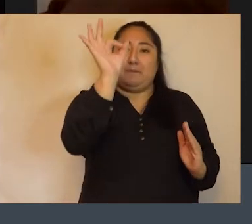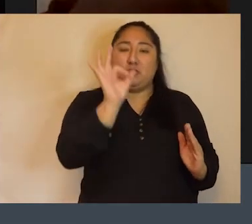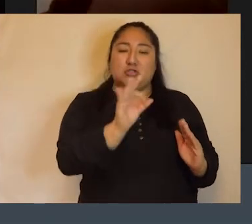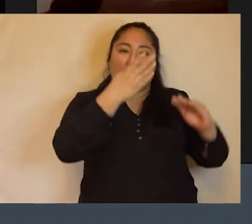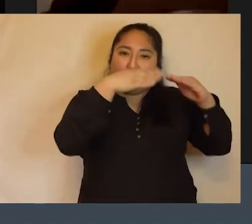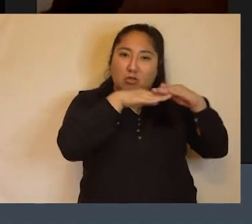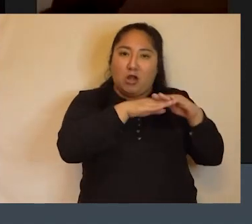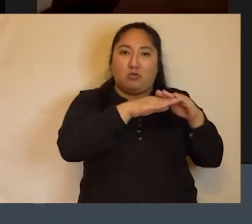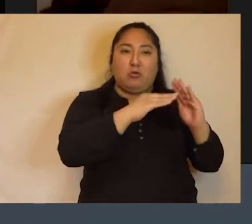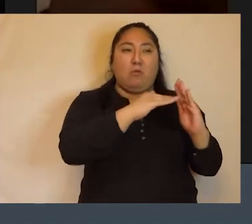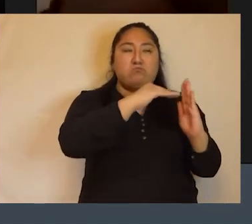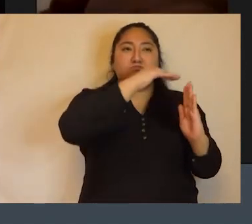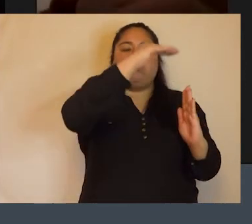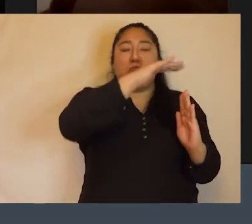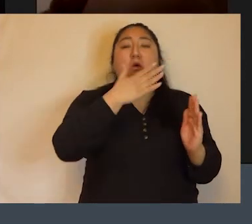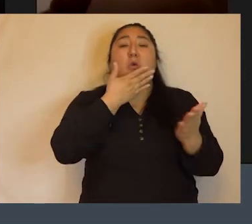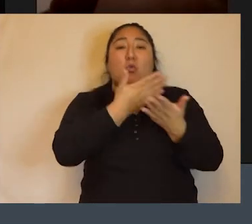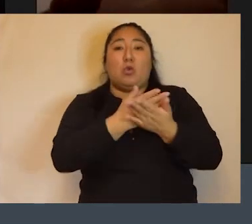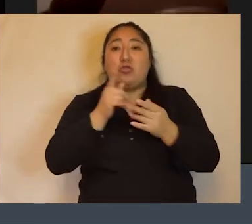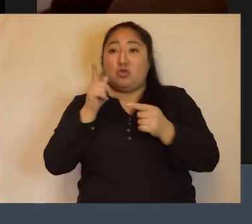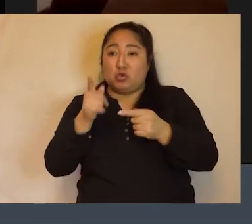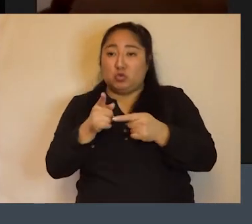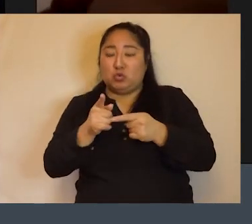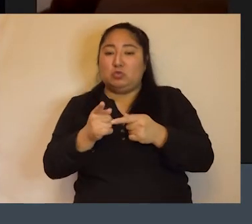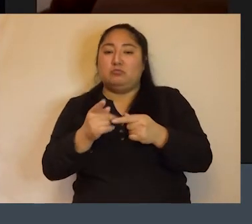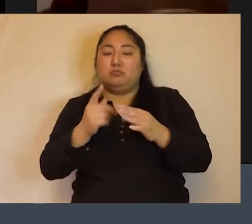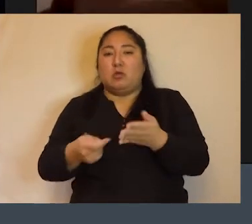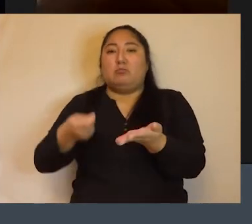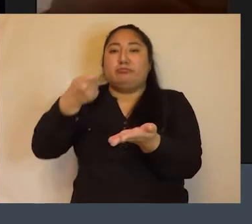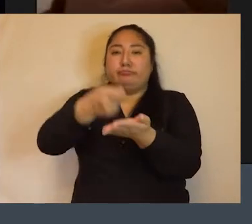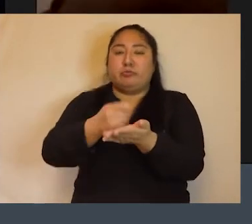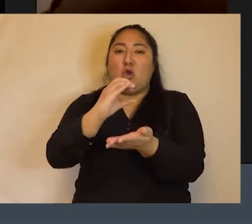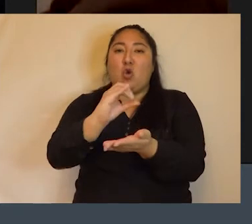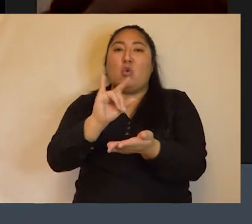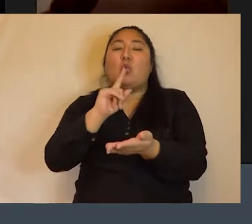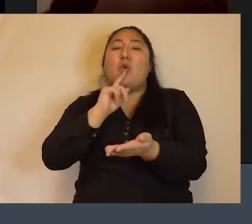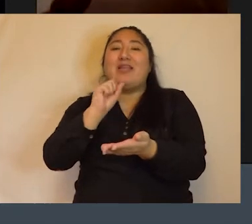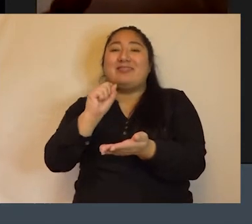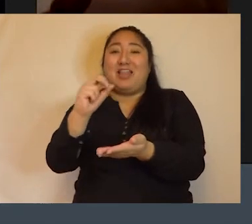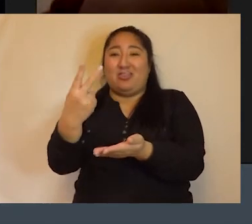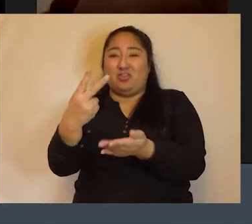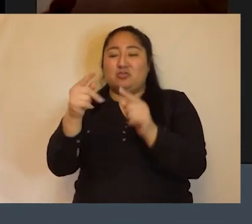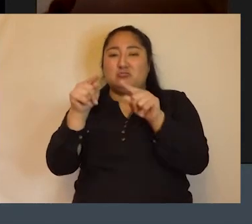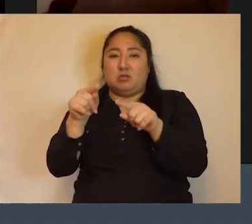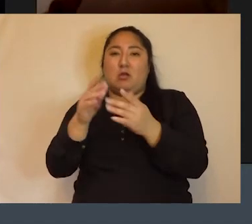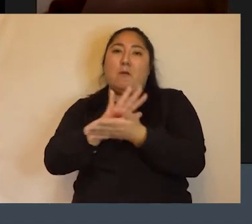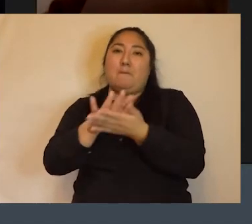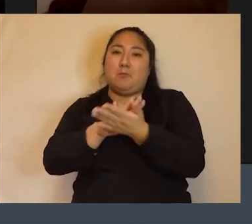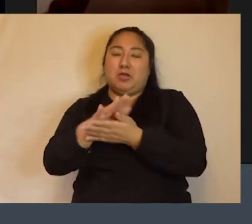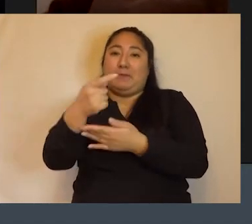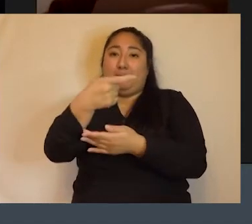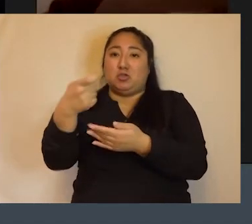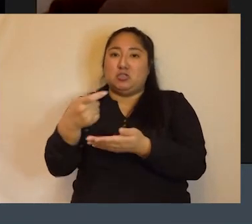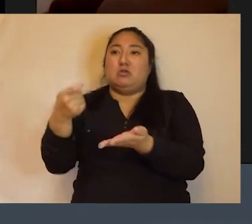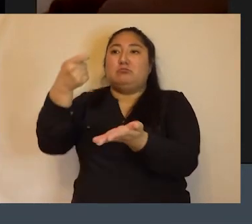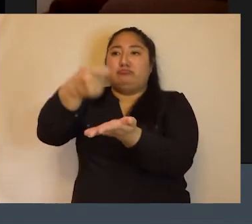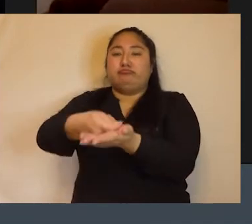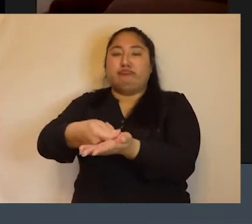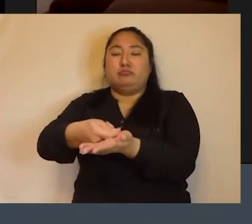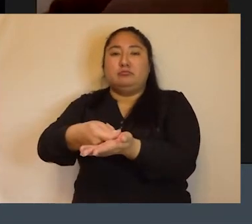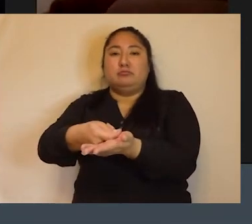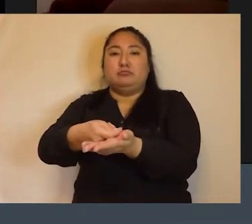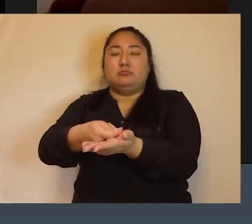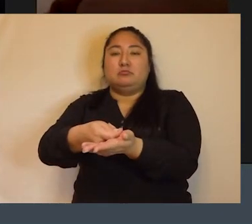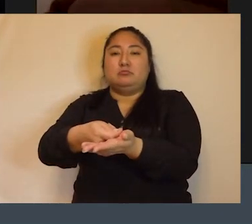el 100% de tu ahorro. Cuando tú lo pones en una cuenta 2, ¿ya? Tú para obtener los 100 pesos que pusiste en la